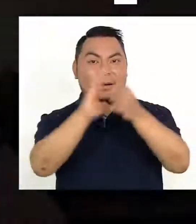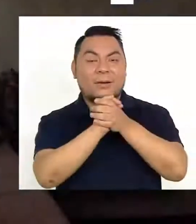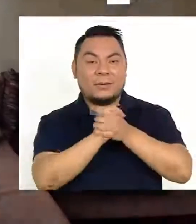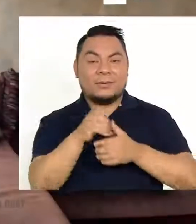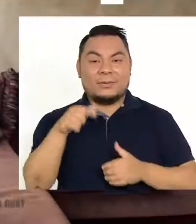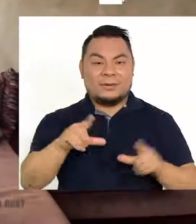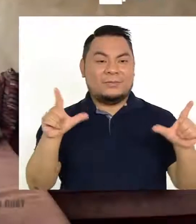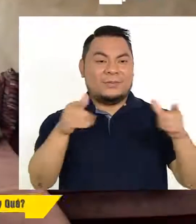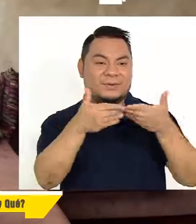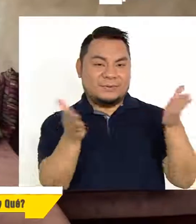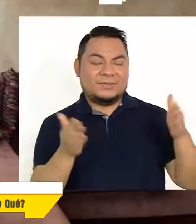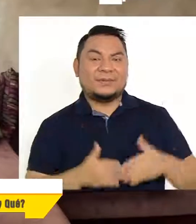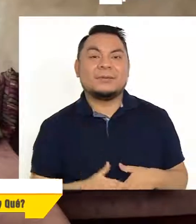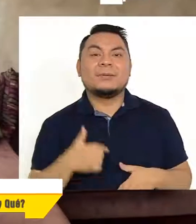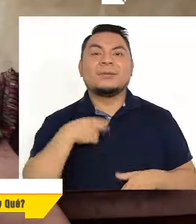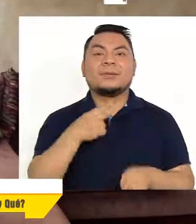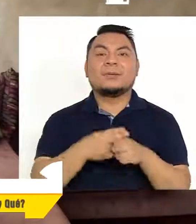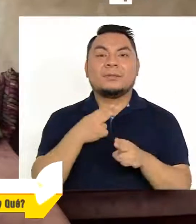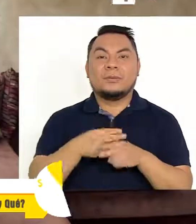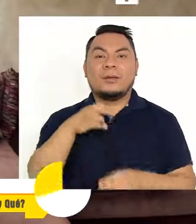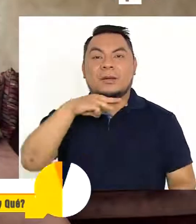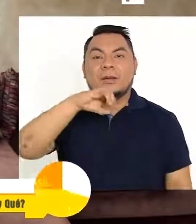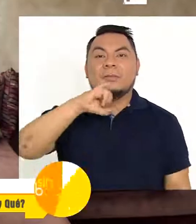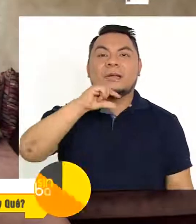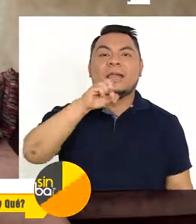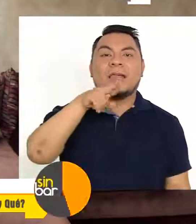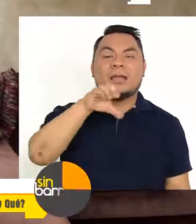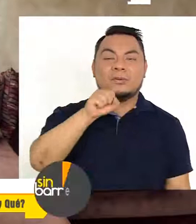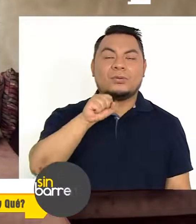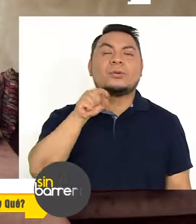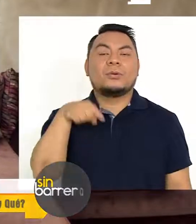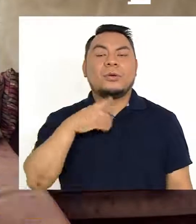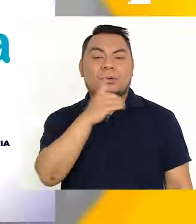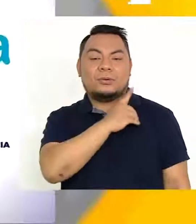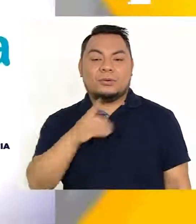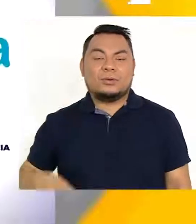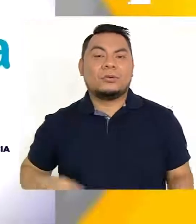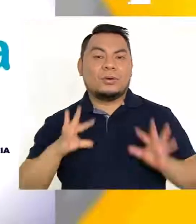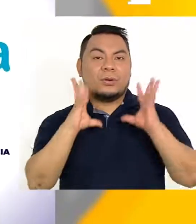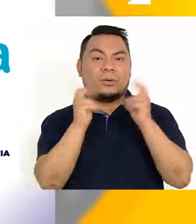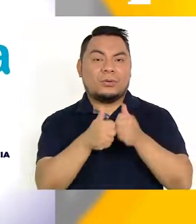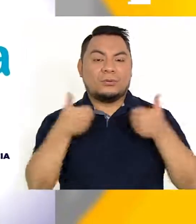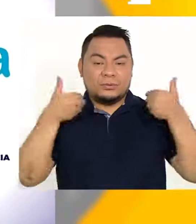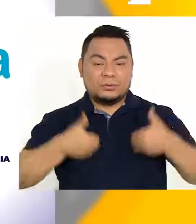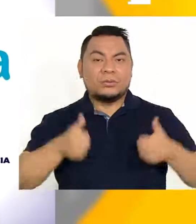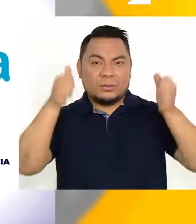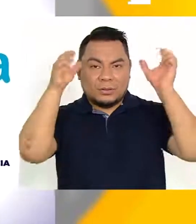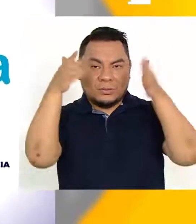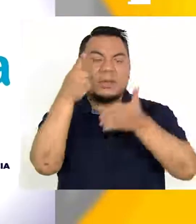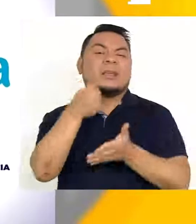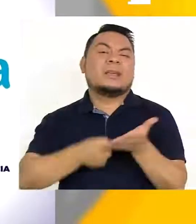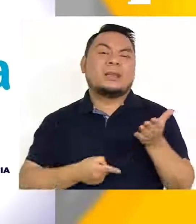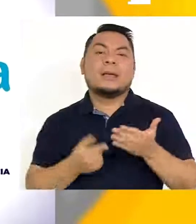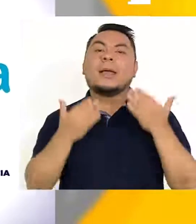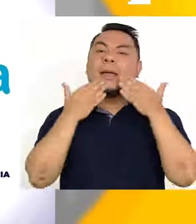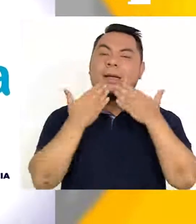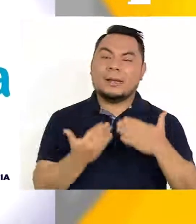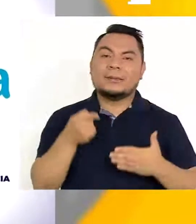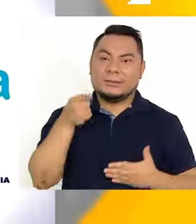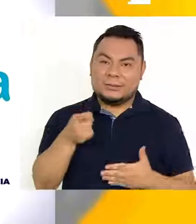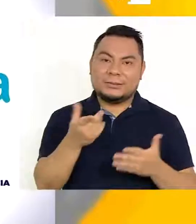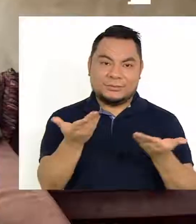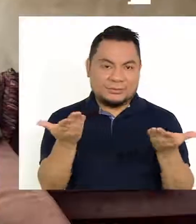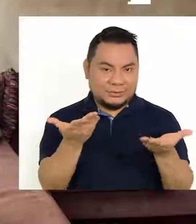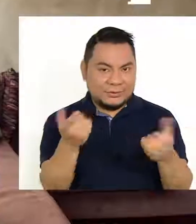Hola amigos del programa Sin Barreras, mi nombre es Milagro Guamán, directora de la asociación Soy Autista y Qué. Muchas gracias